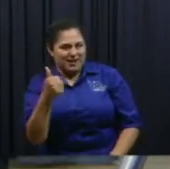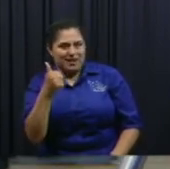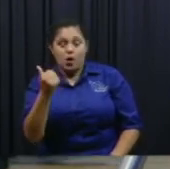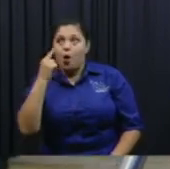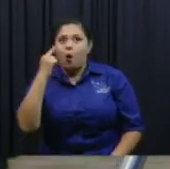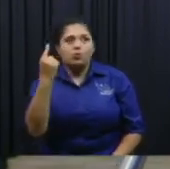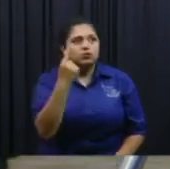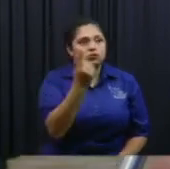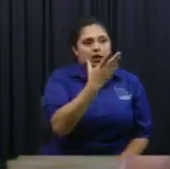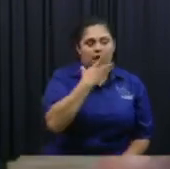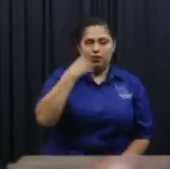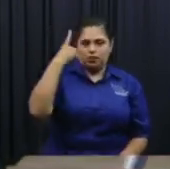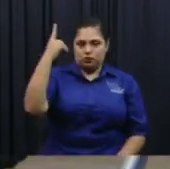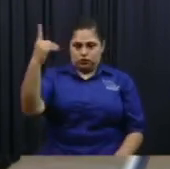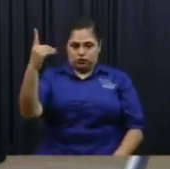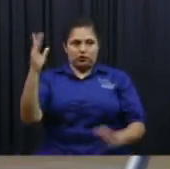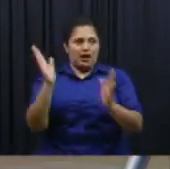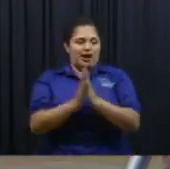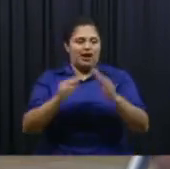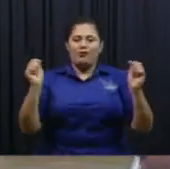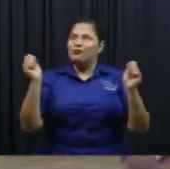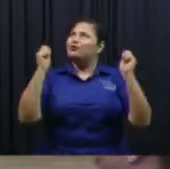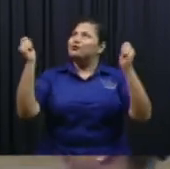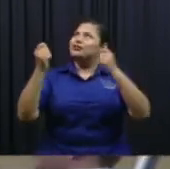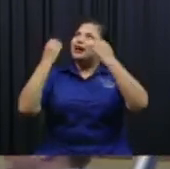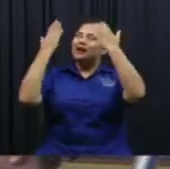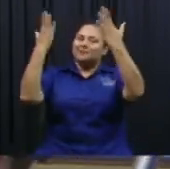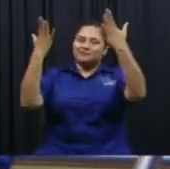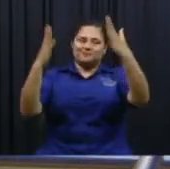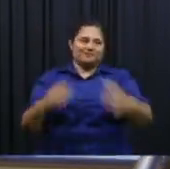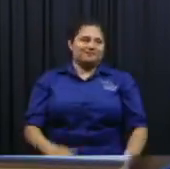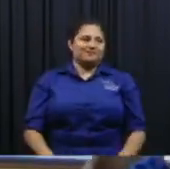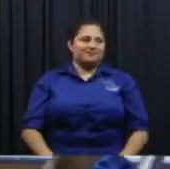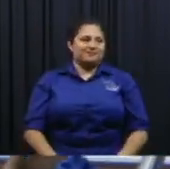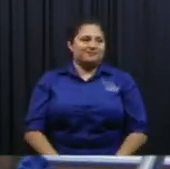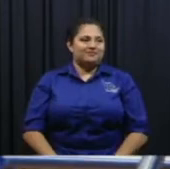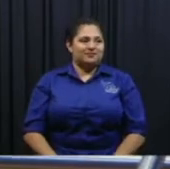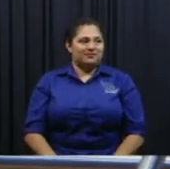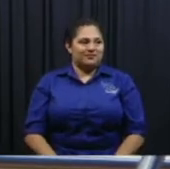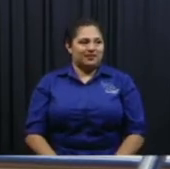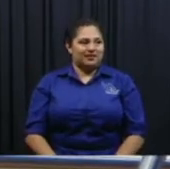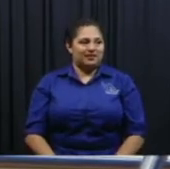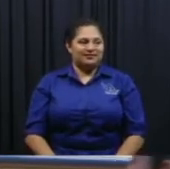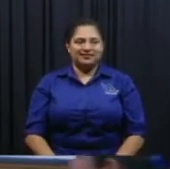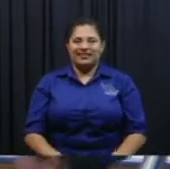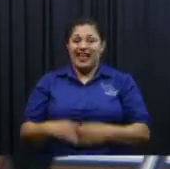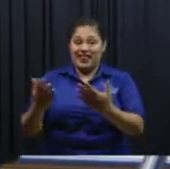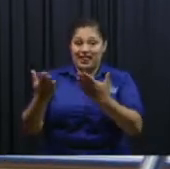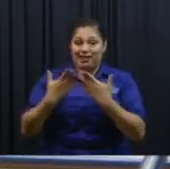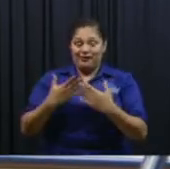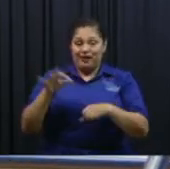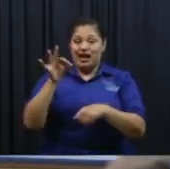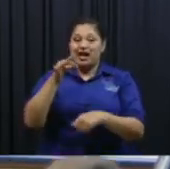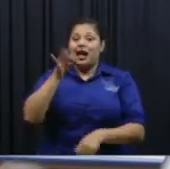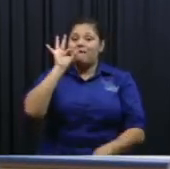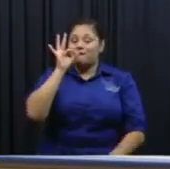a Dios verdad Aleluya Le trajeron mi cafecito con champurrado